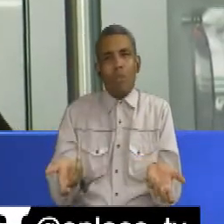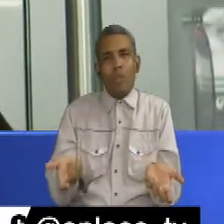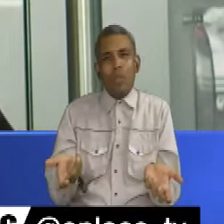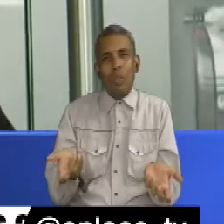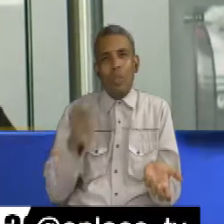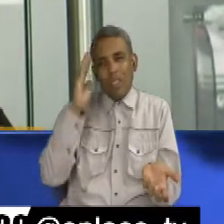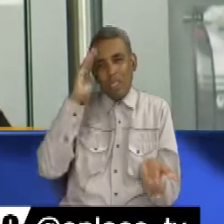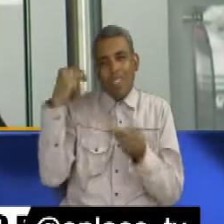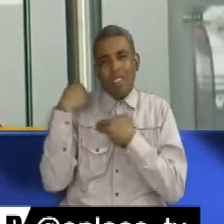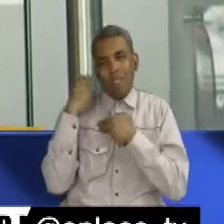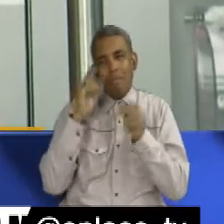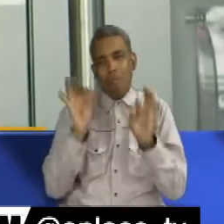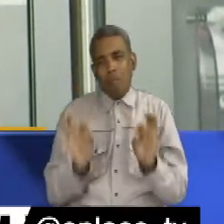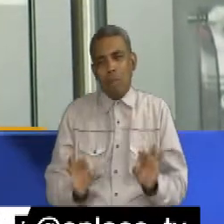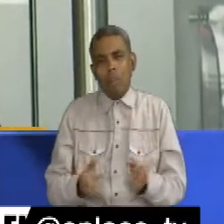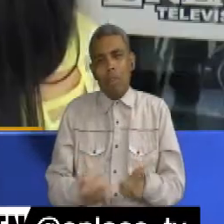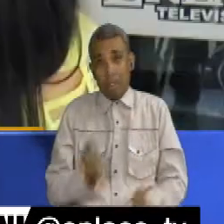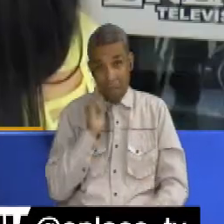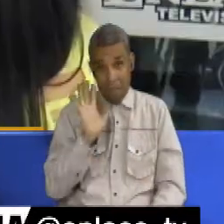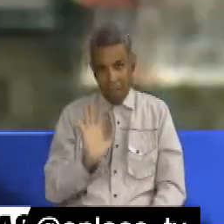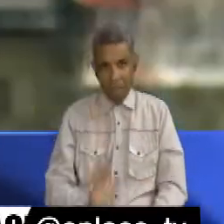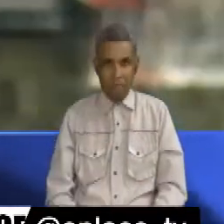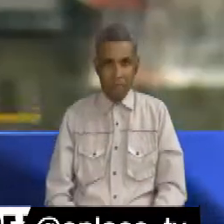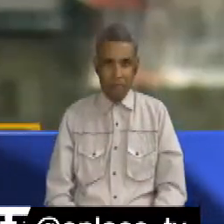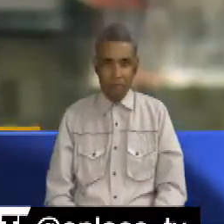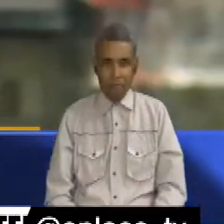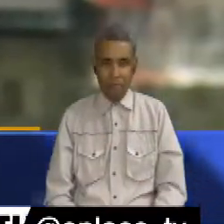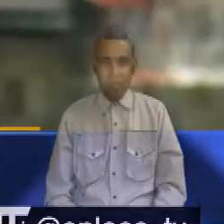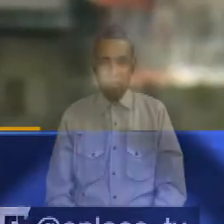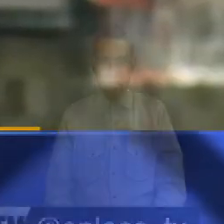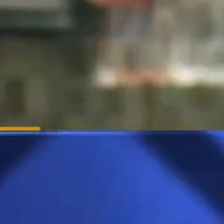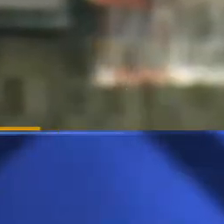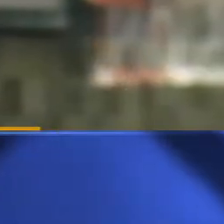organiza la Policía Nacional.